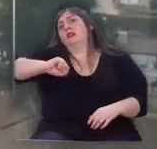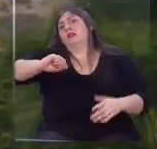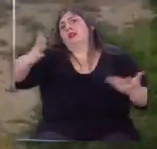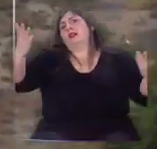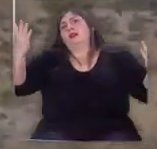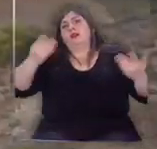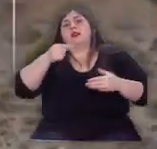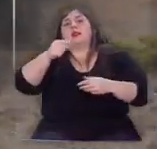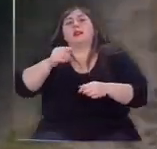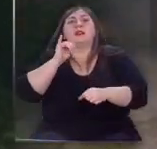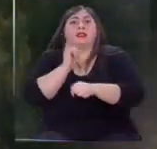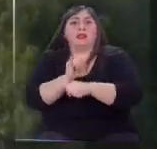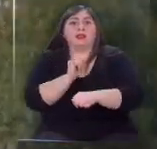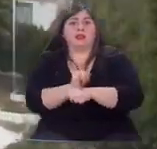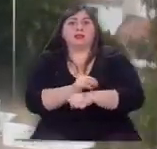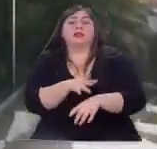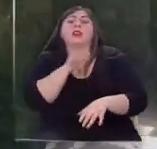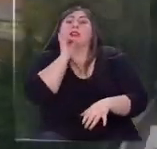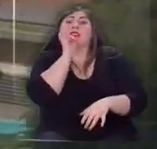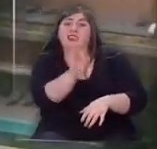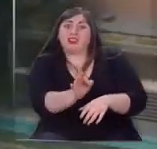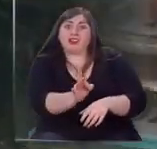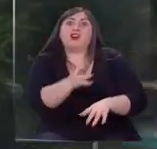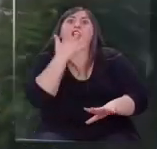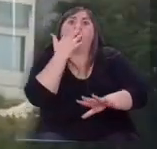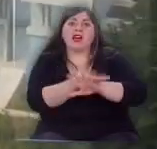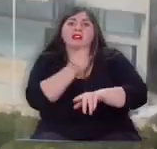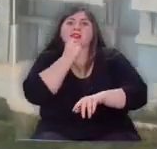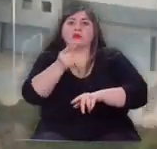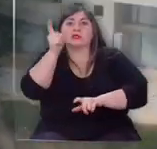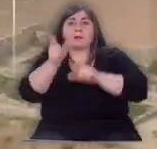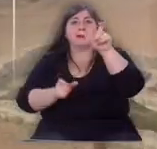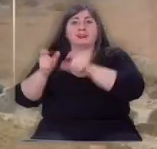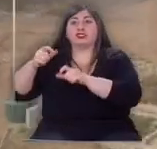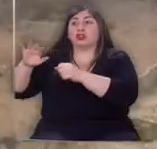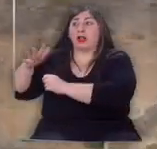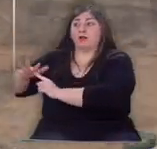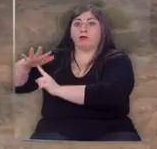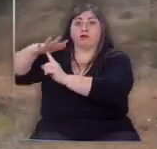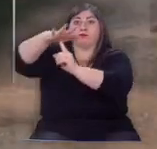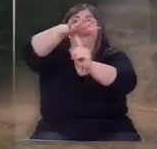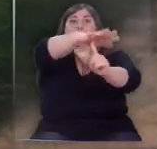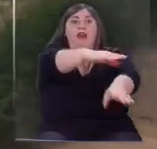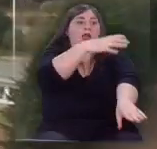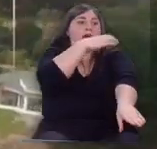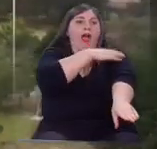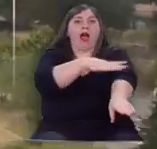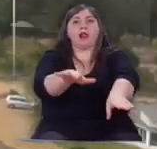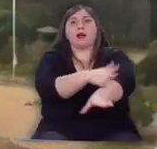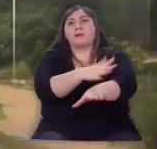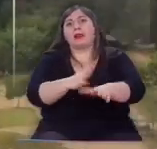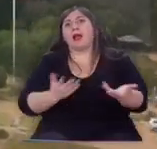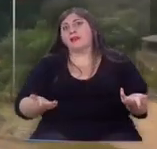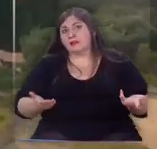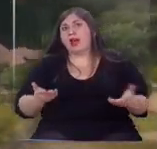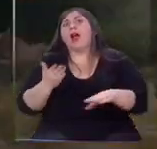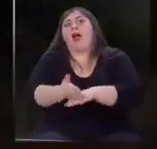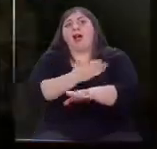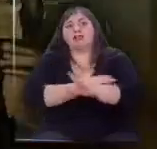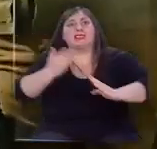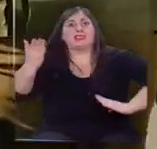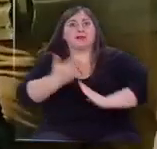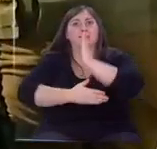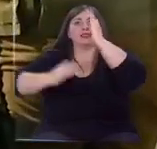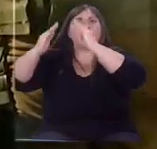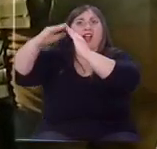cuando desde la Intendencia informaron que habían denuncias de personas que salieron vía aérea rumbo a la costa, justo antes de que comenzara a